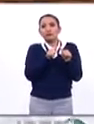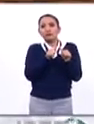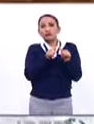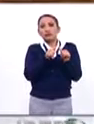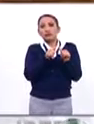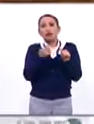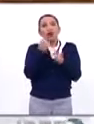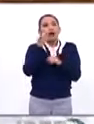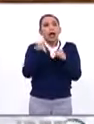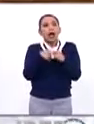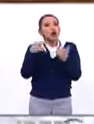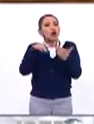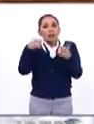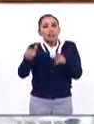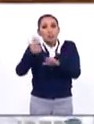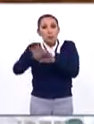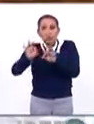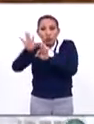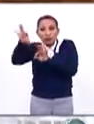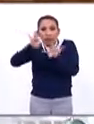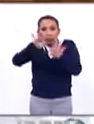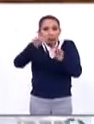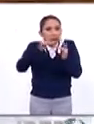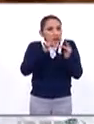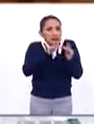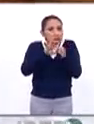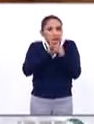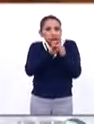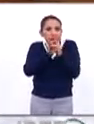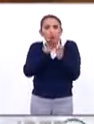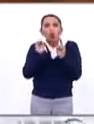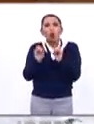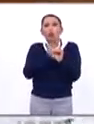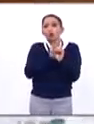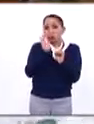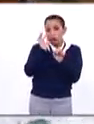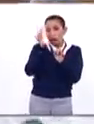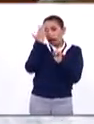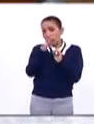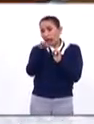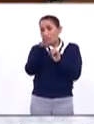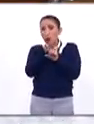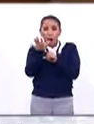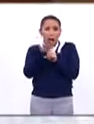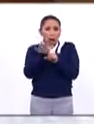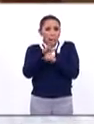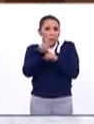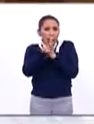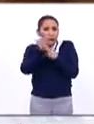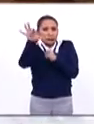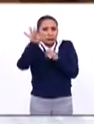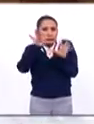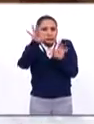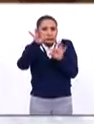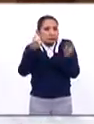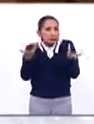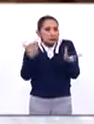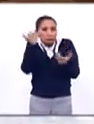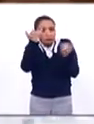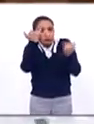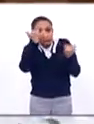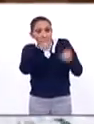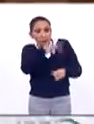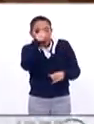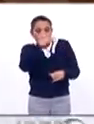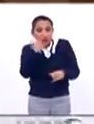tendrá prioridad con algún tipo de relaciones más estrechas, o ya pudo usted delinear algunas estrategias